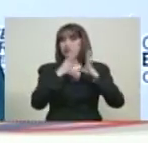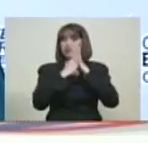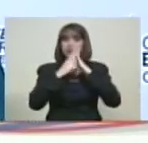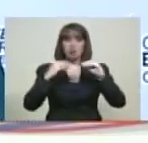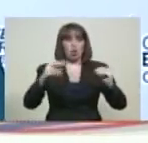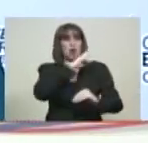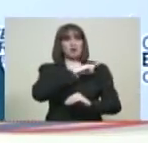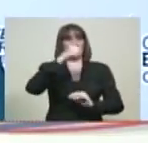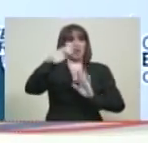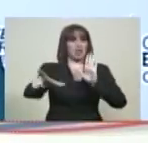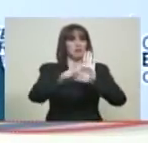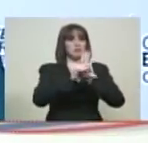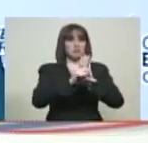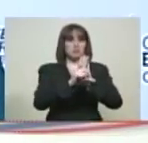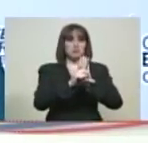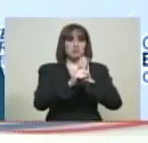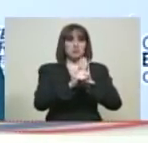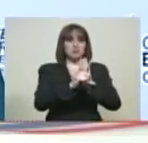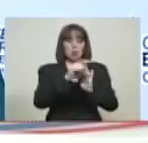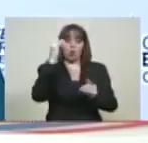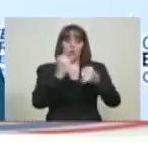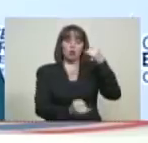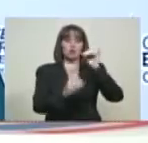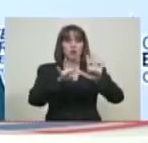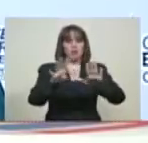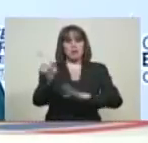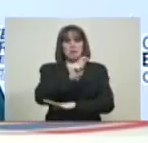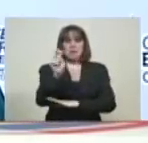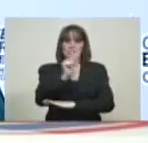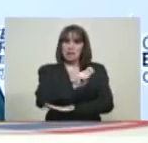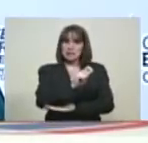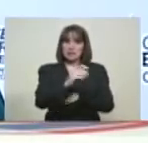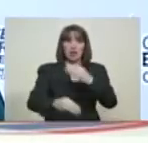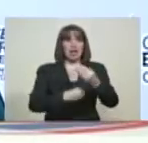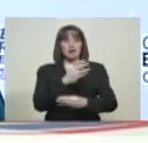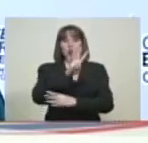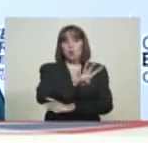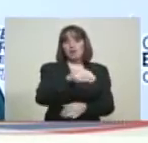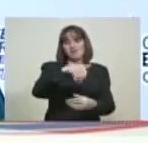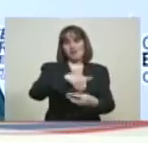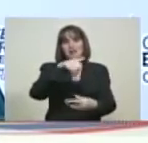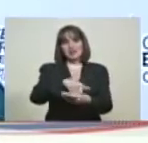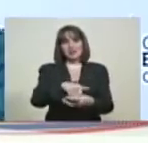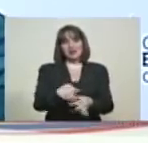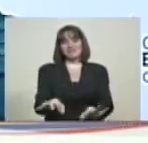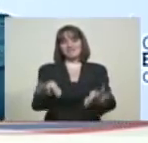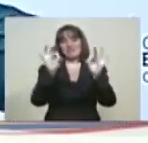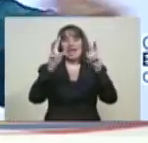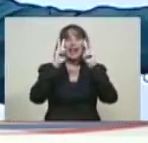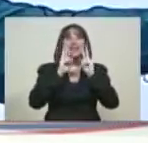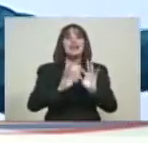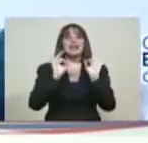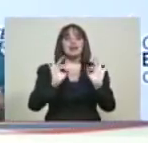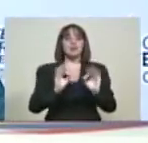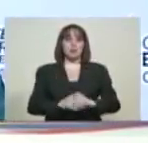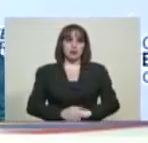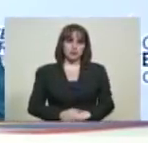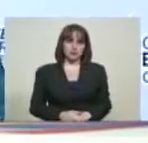en los últimos nueve meses y medio venezuela ha tenido cuatro elecciones impecables